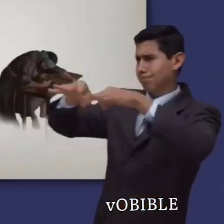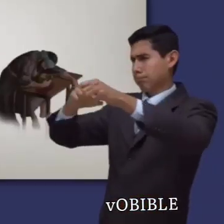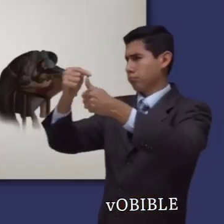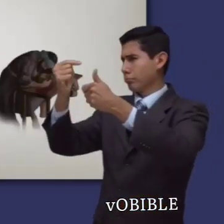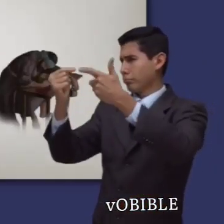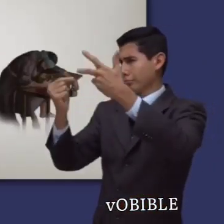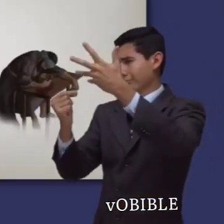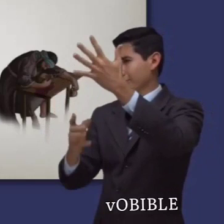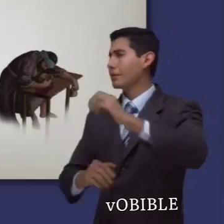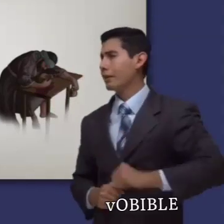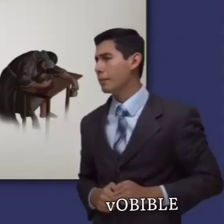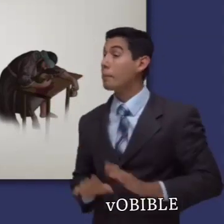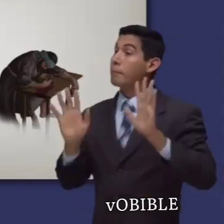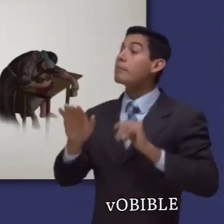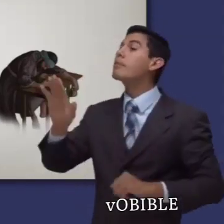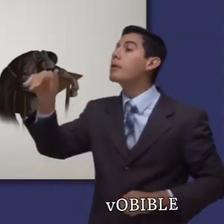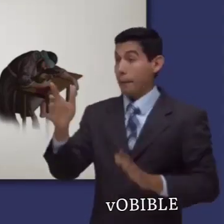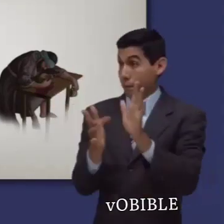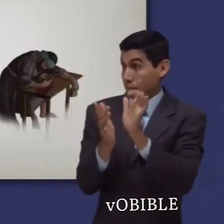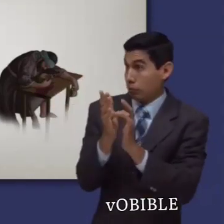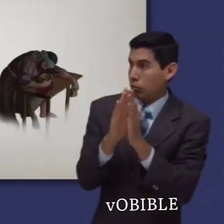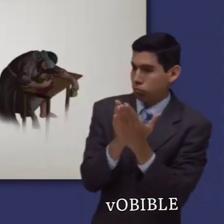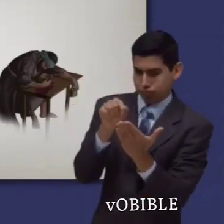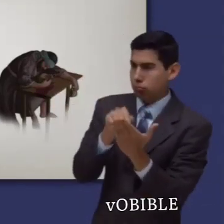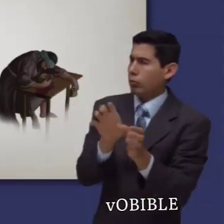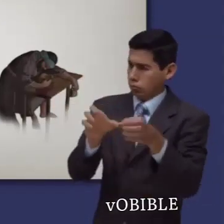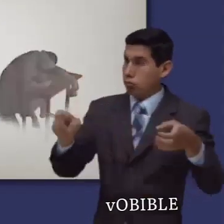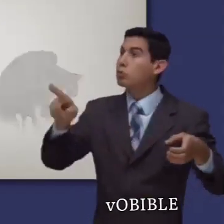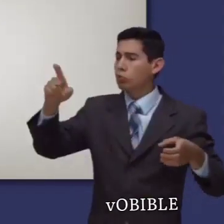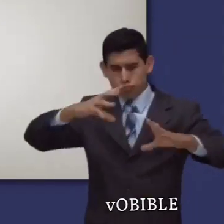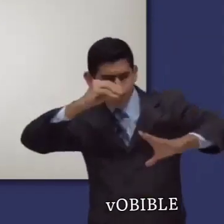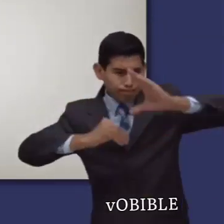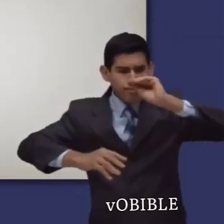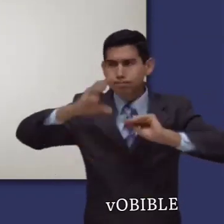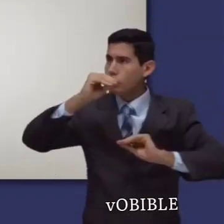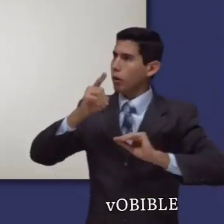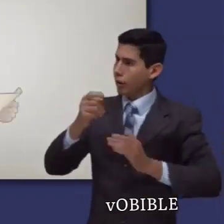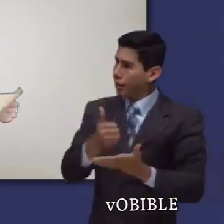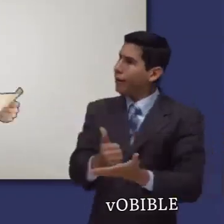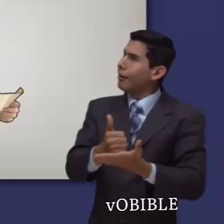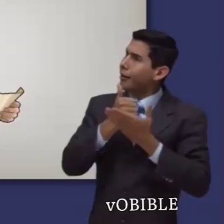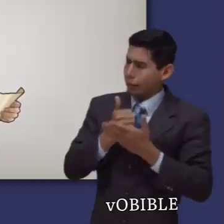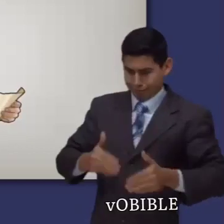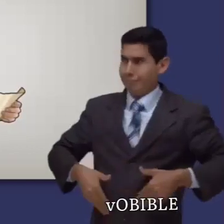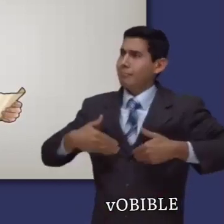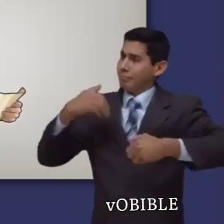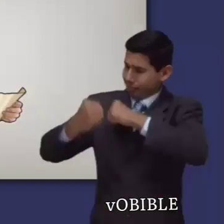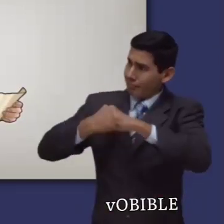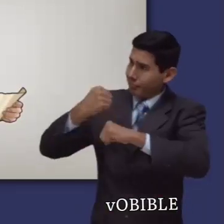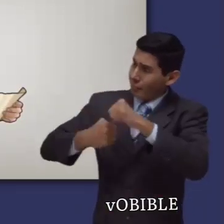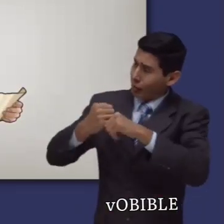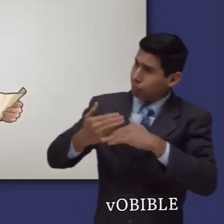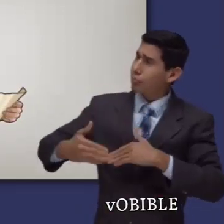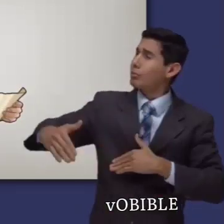Satanás. Le recuerda a Timoteo que las Escrituras, que están inspiradas por Dios, pueden darle la sabiduría necesaria